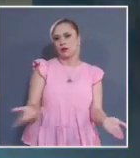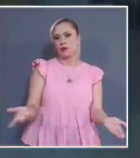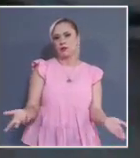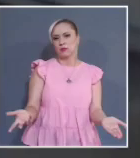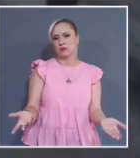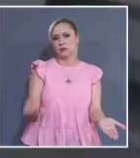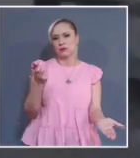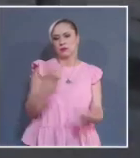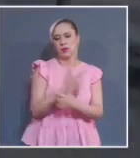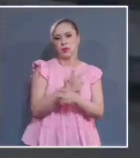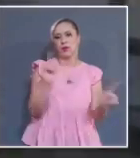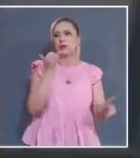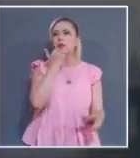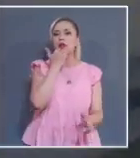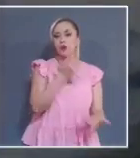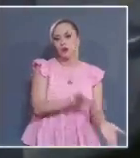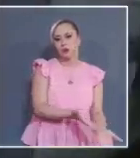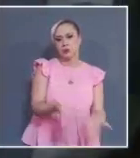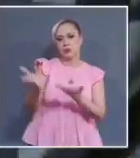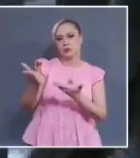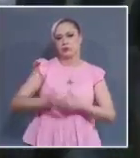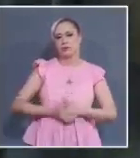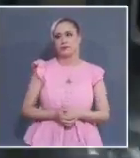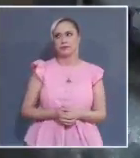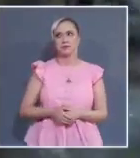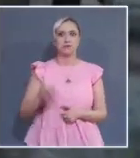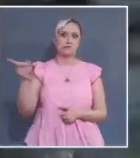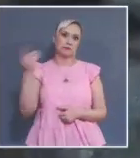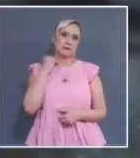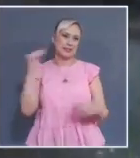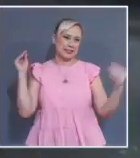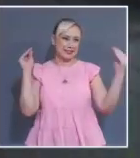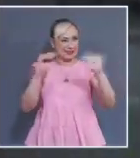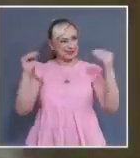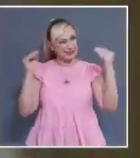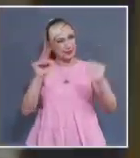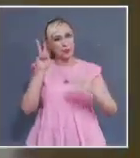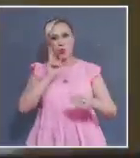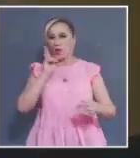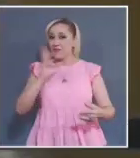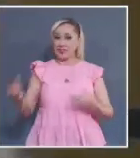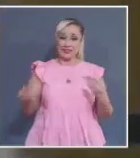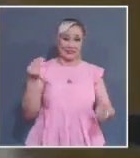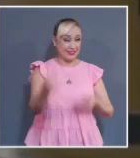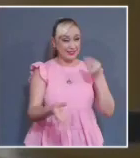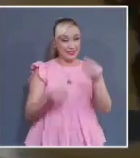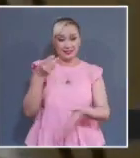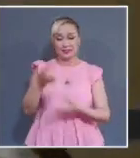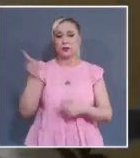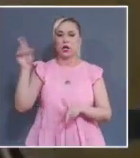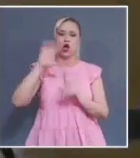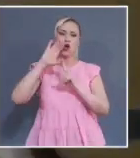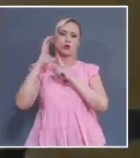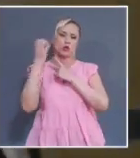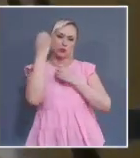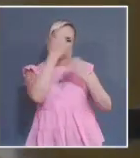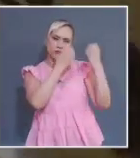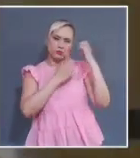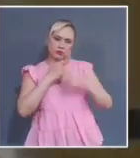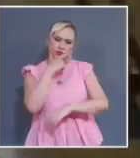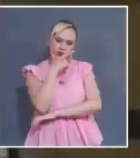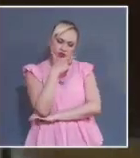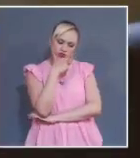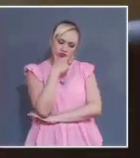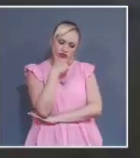amnistía. El defensor público presentó todas las pruebas para que finalmente la Comisión de Amnistía calificara como procedente